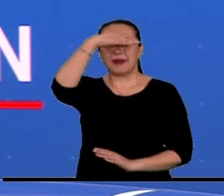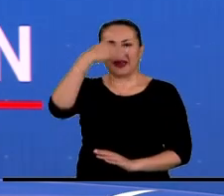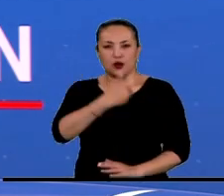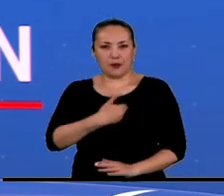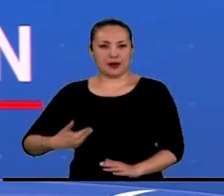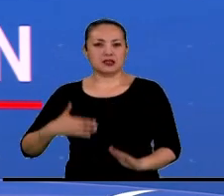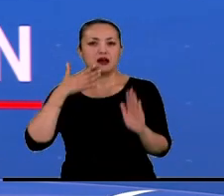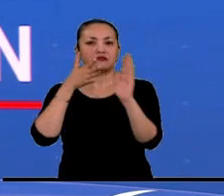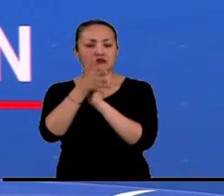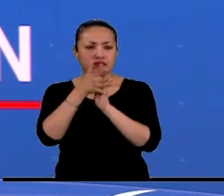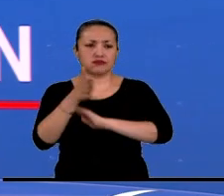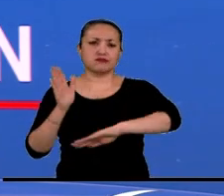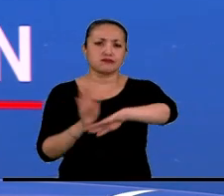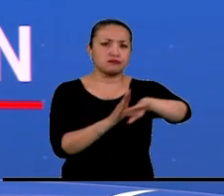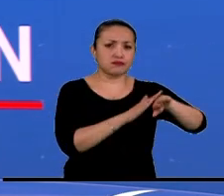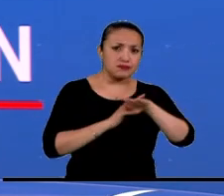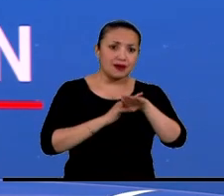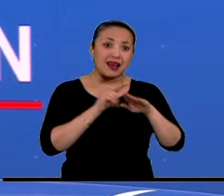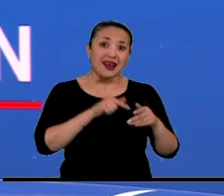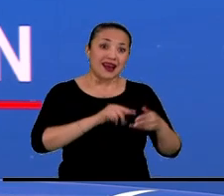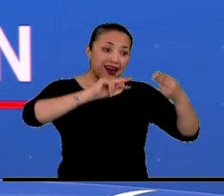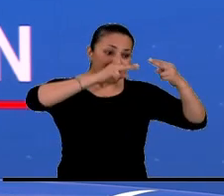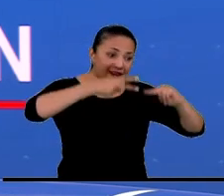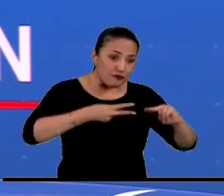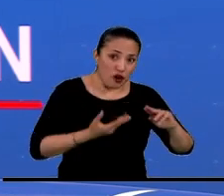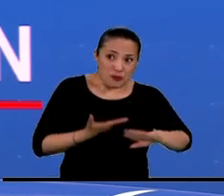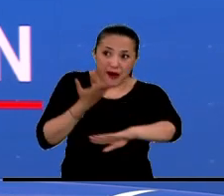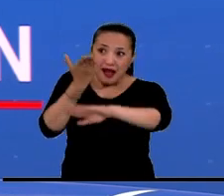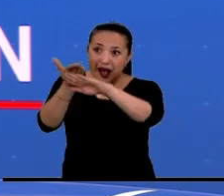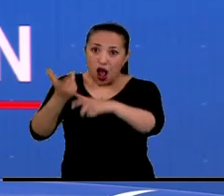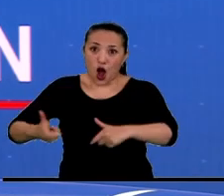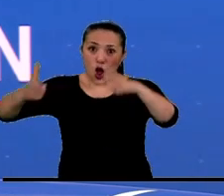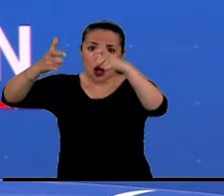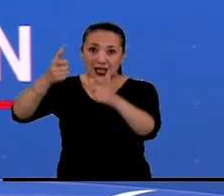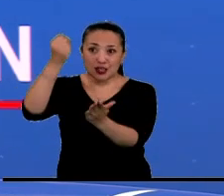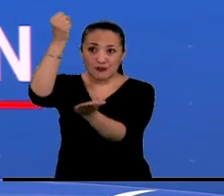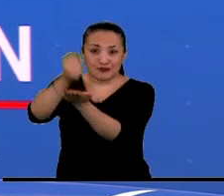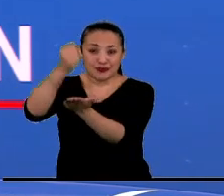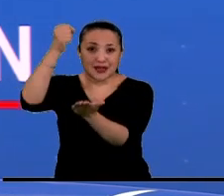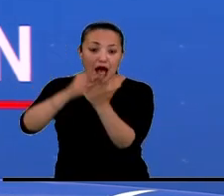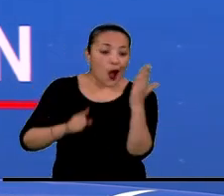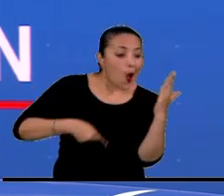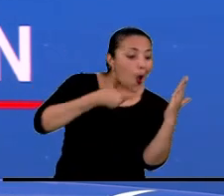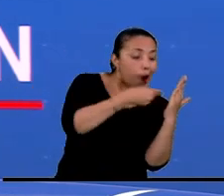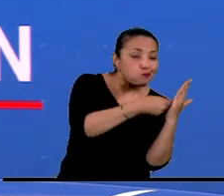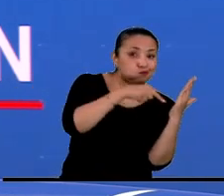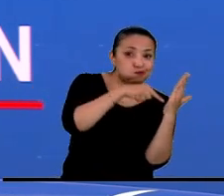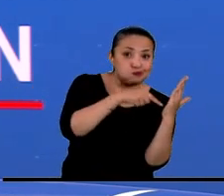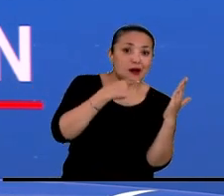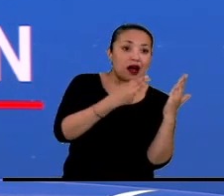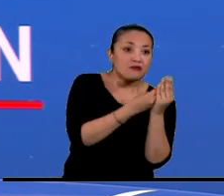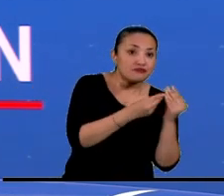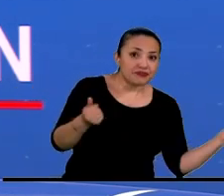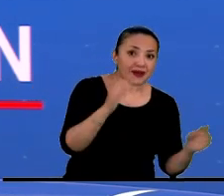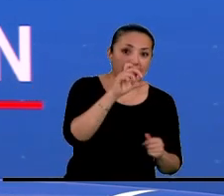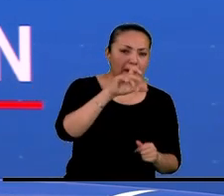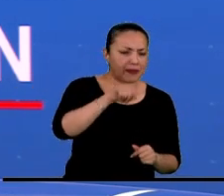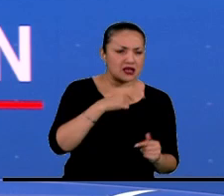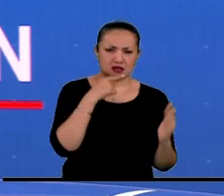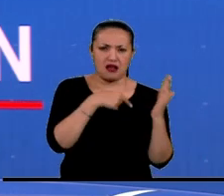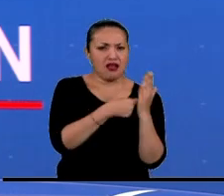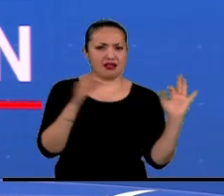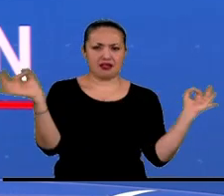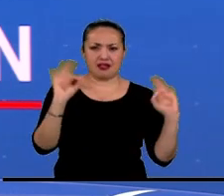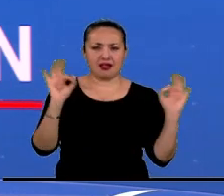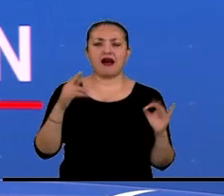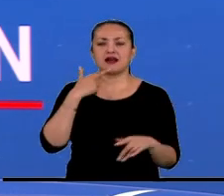la eliminación de las EPS en el proyecto de la reforma a la salud que será radicado ante el Congreso el próximo lunes. María Camila Roa nos amplía los